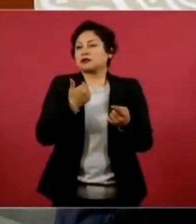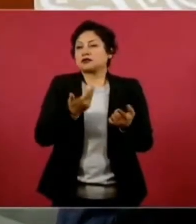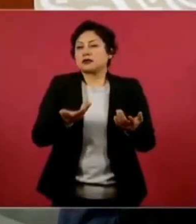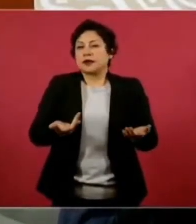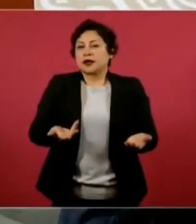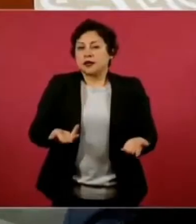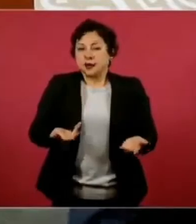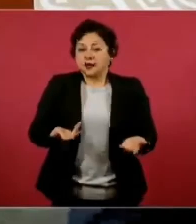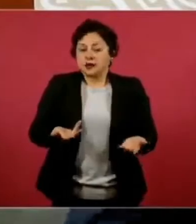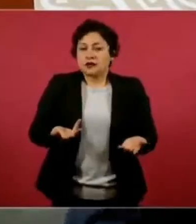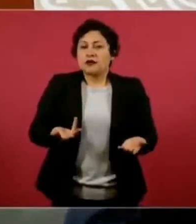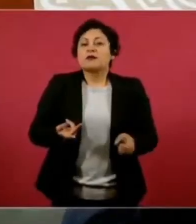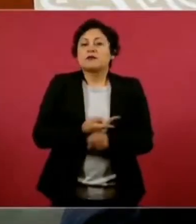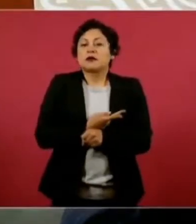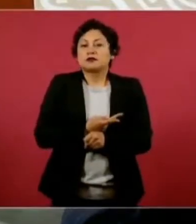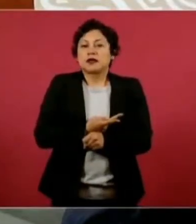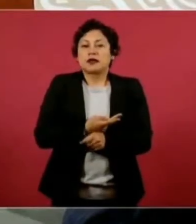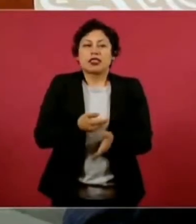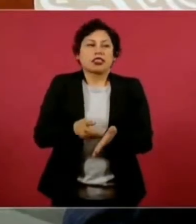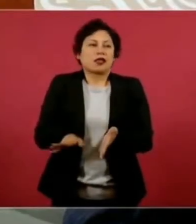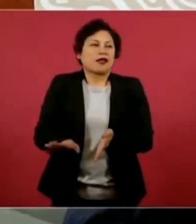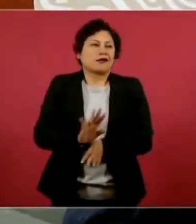ya no quieren esa ley.